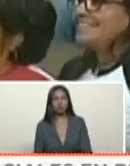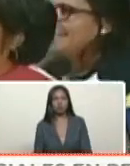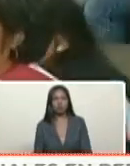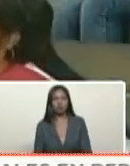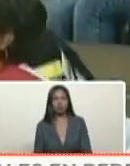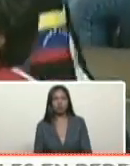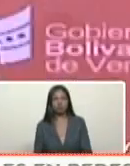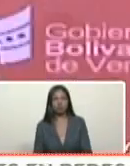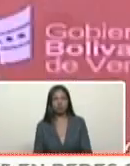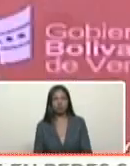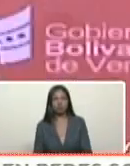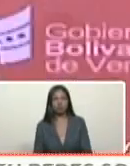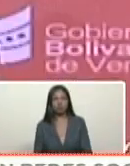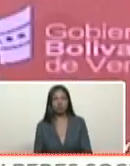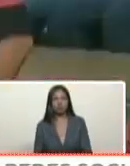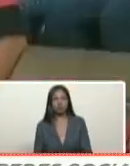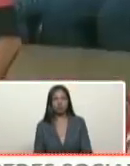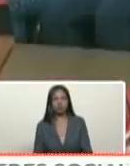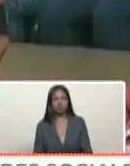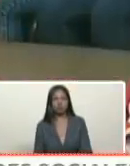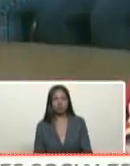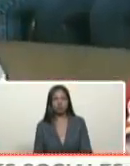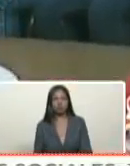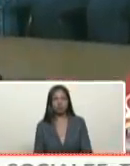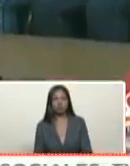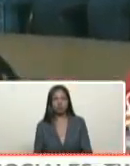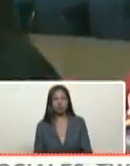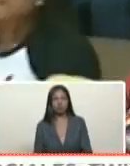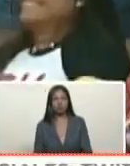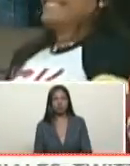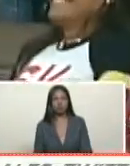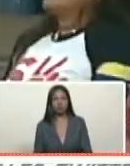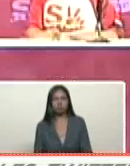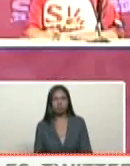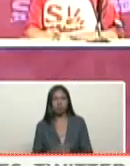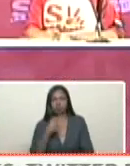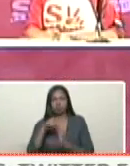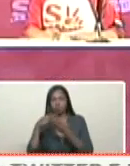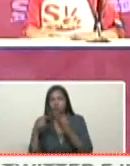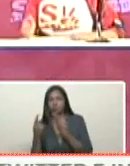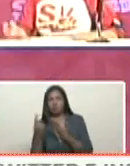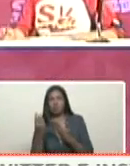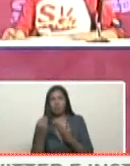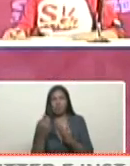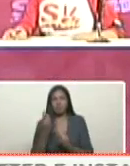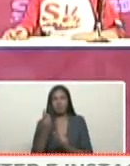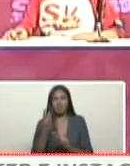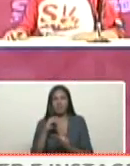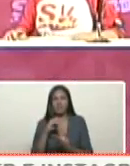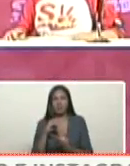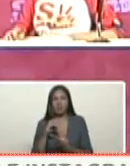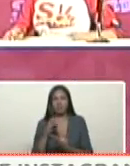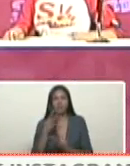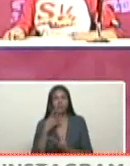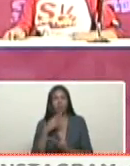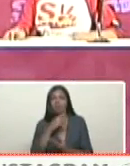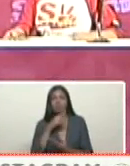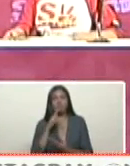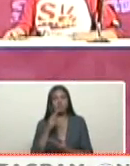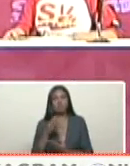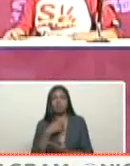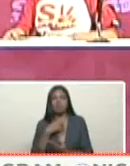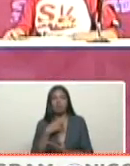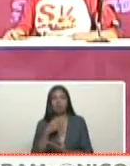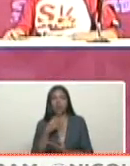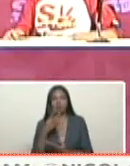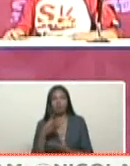Lilian Oropesa, entre otros, porque me di cuenta que no están todos aquí. Los que no nombré, párense, por favor. Los